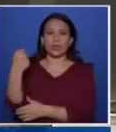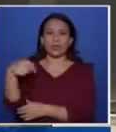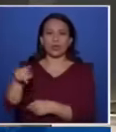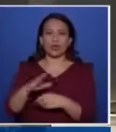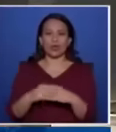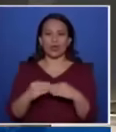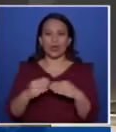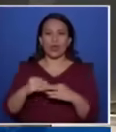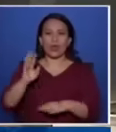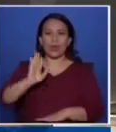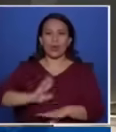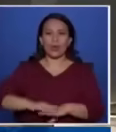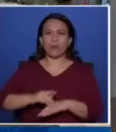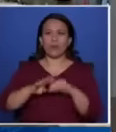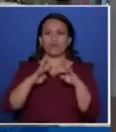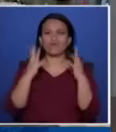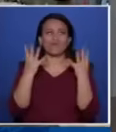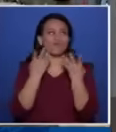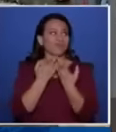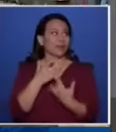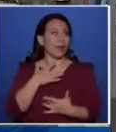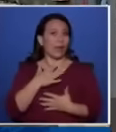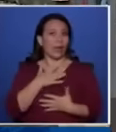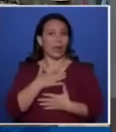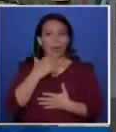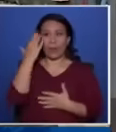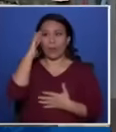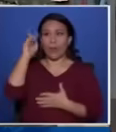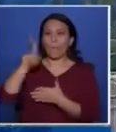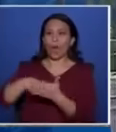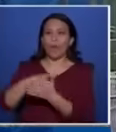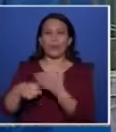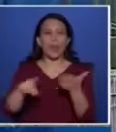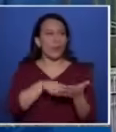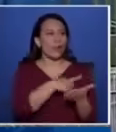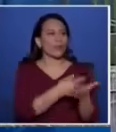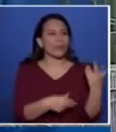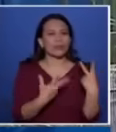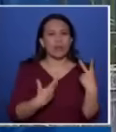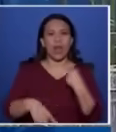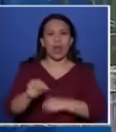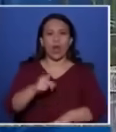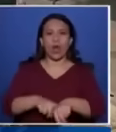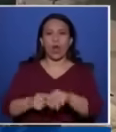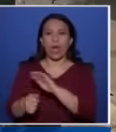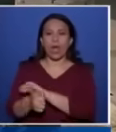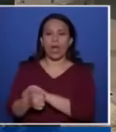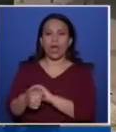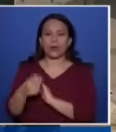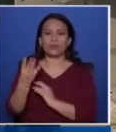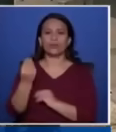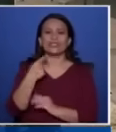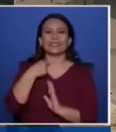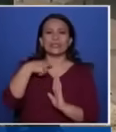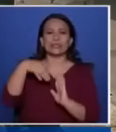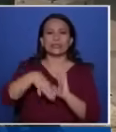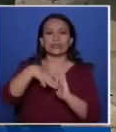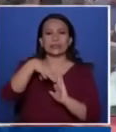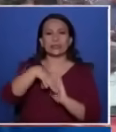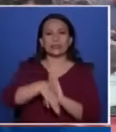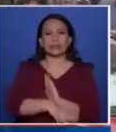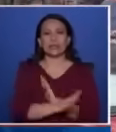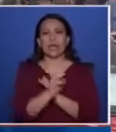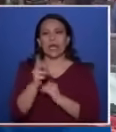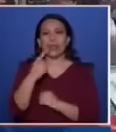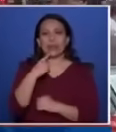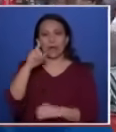dólares a causa del ambiente de inseguridad y a las restricciones impuestas por el gobierno tras su declaratoria de guerra al crimen organizado.